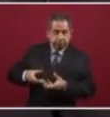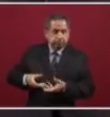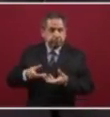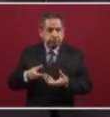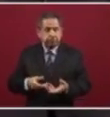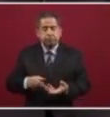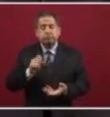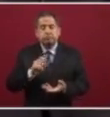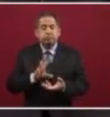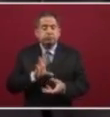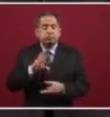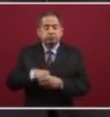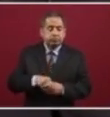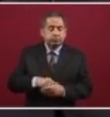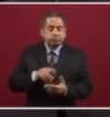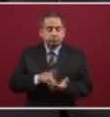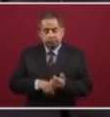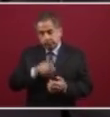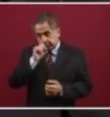incluya también